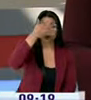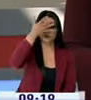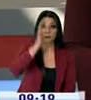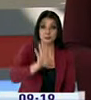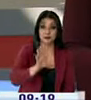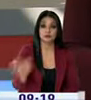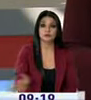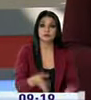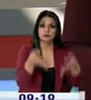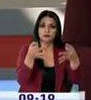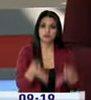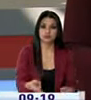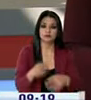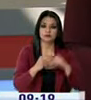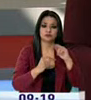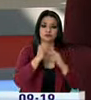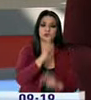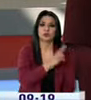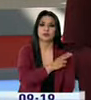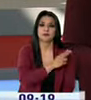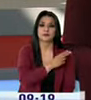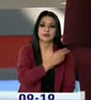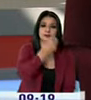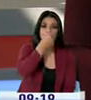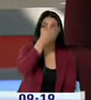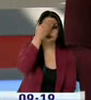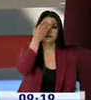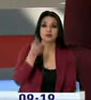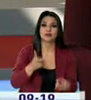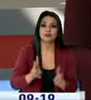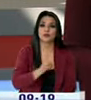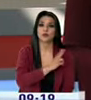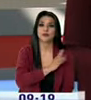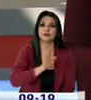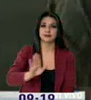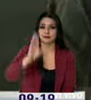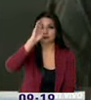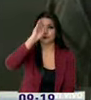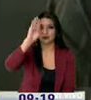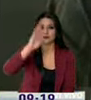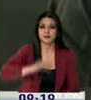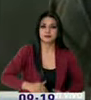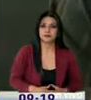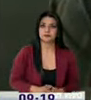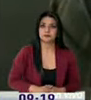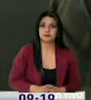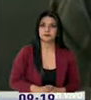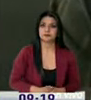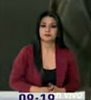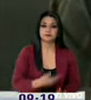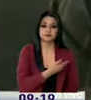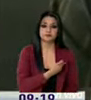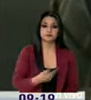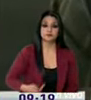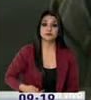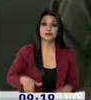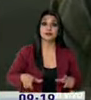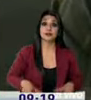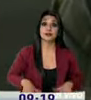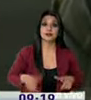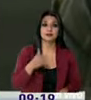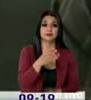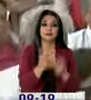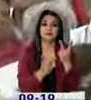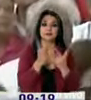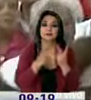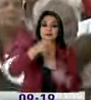Además, ratificó la construcción de la Universidad de Santo Domingo y la extensión de la ESPE. El presidente de la República, Lenín Moreno,